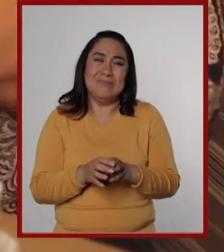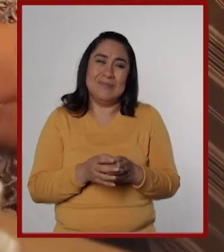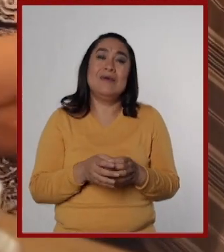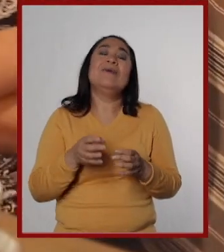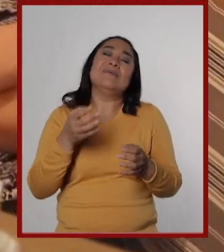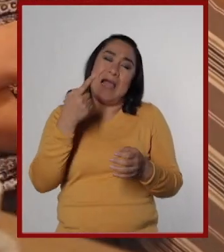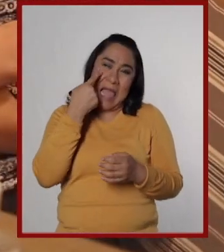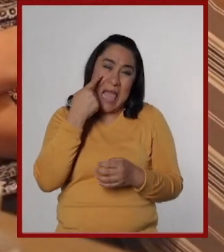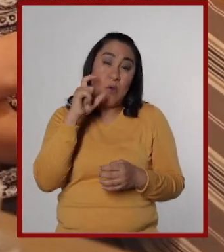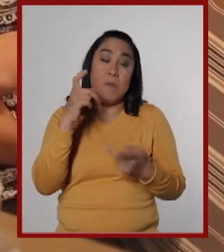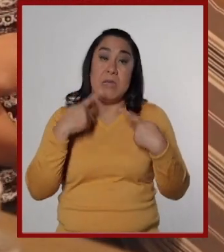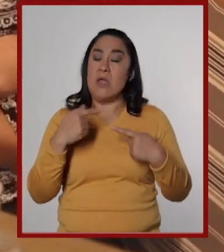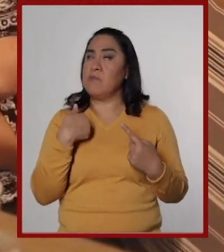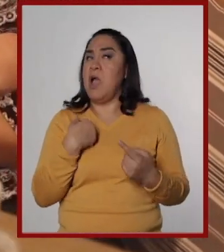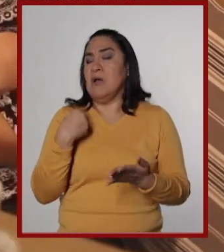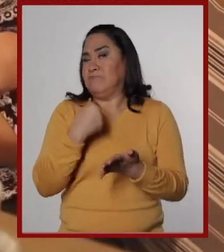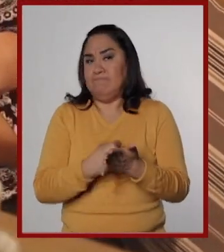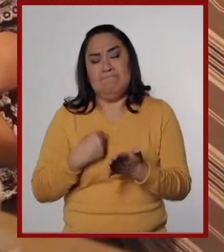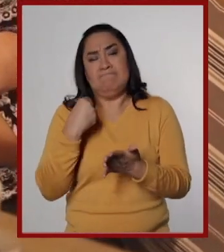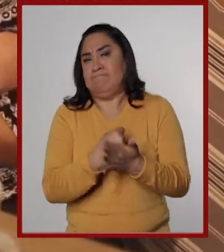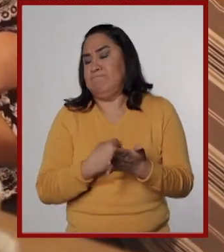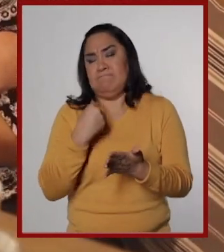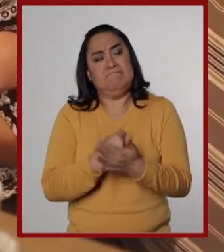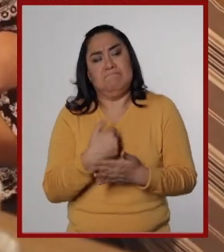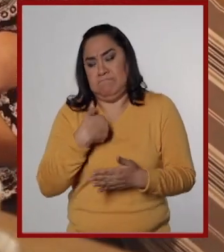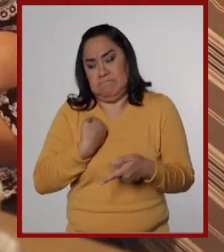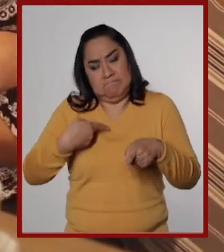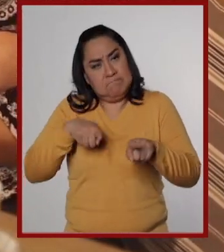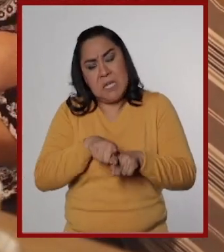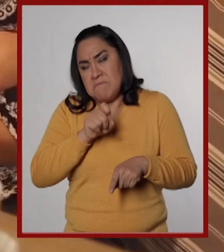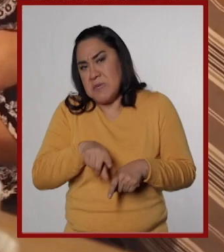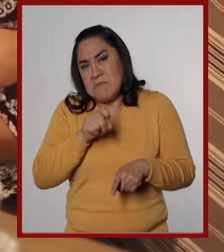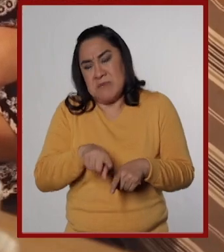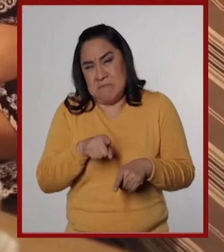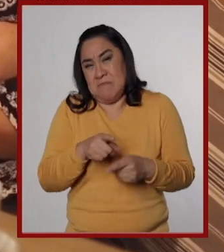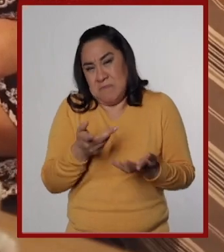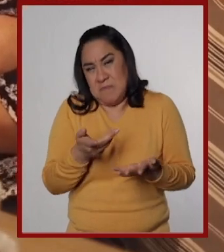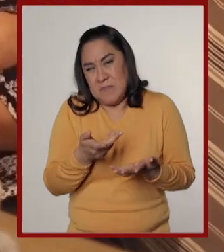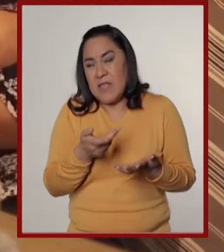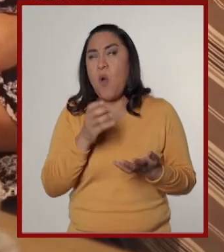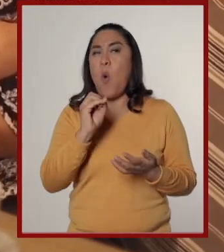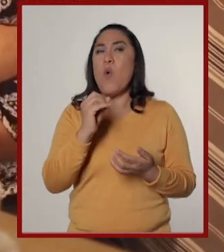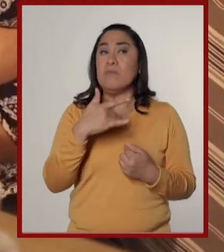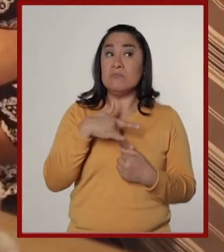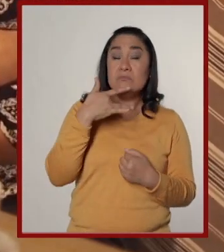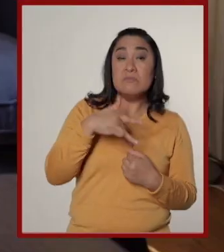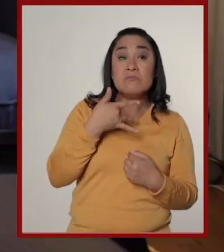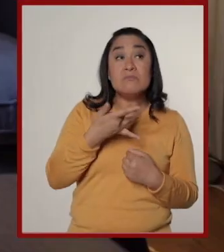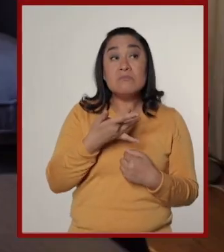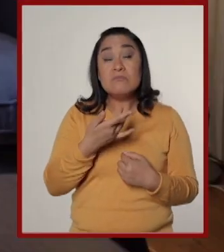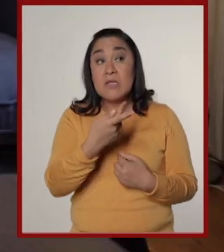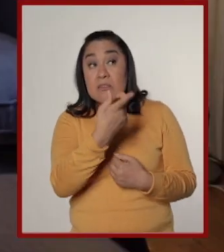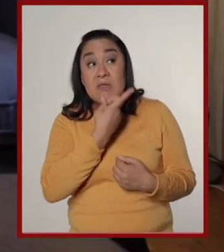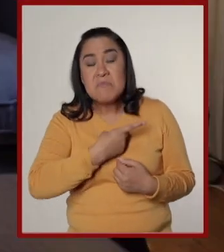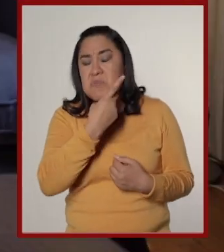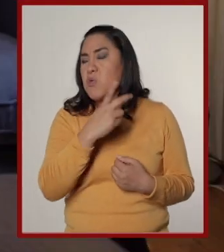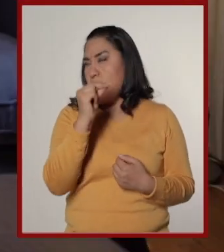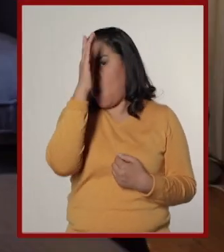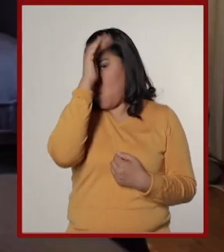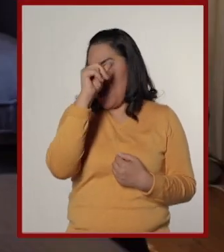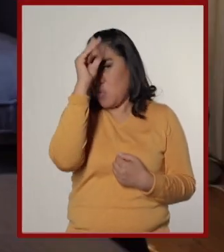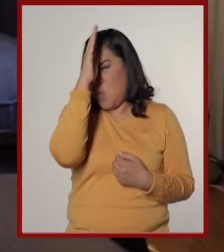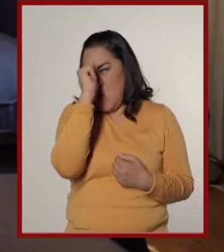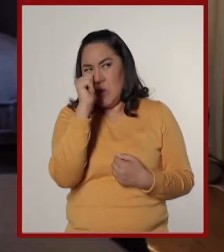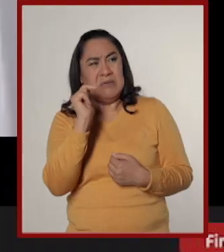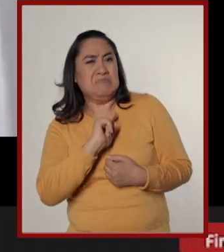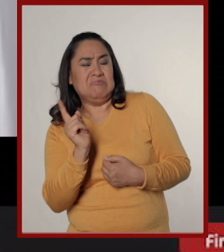muy aferrada a algo que quiere o porque perdón, a lo mejor no está muy convencida de negociar, ¿no? Entonces lo está haciendo así como